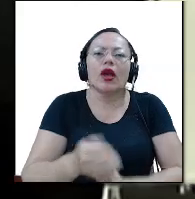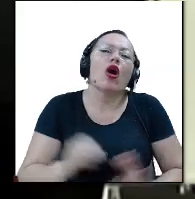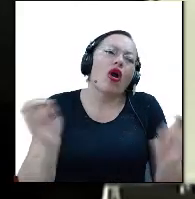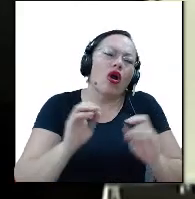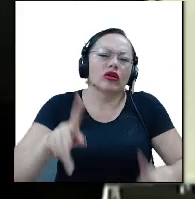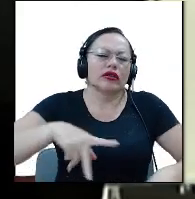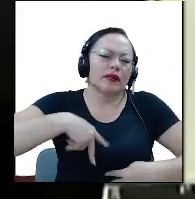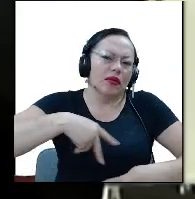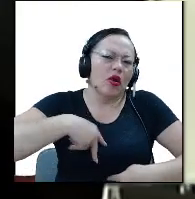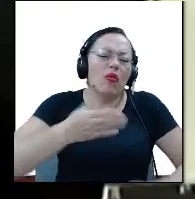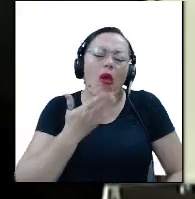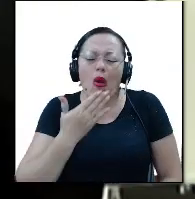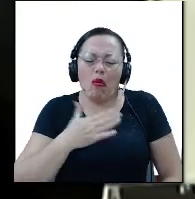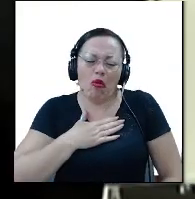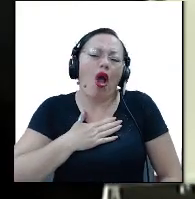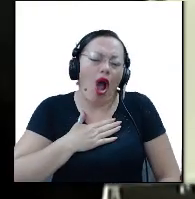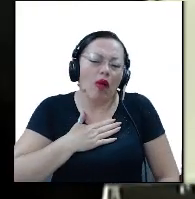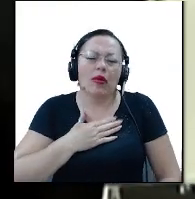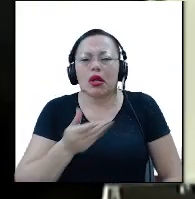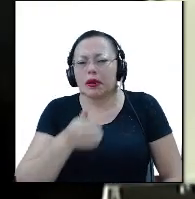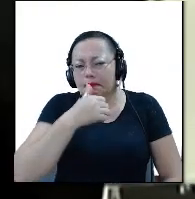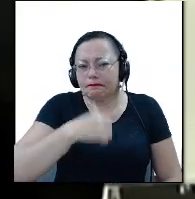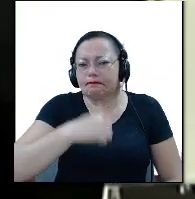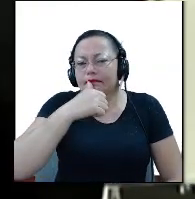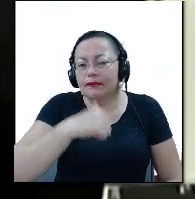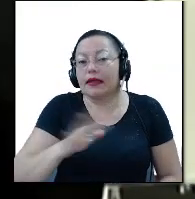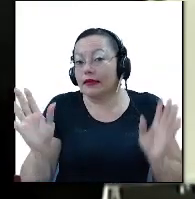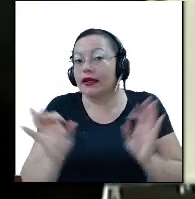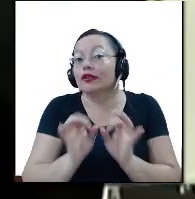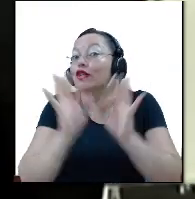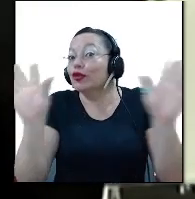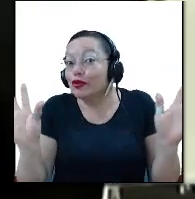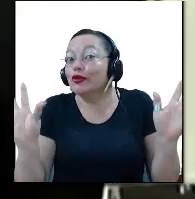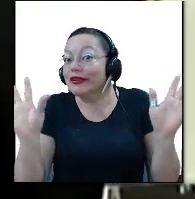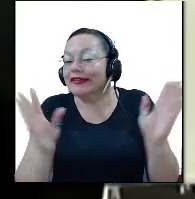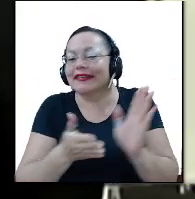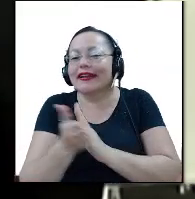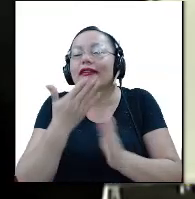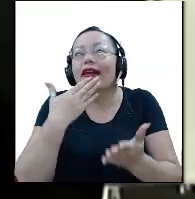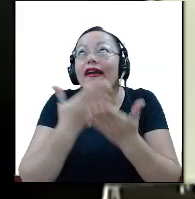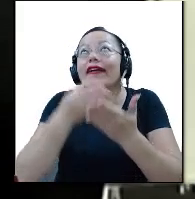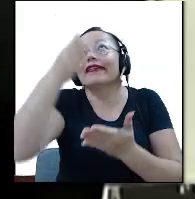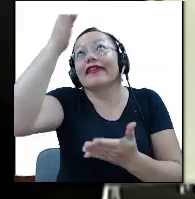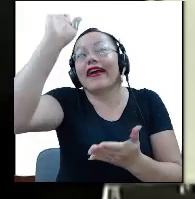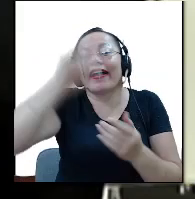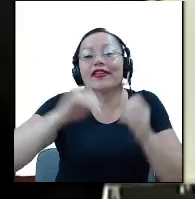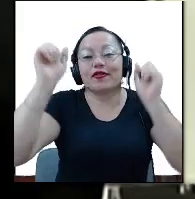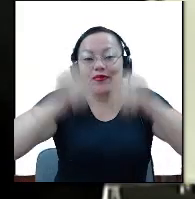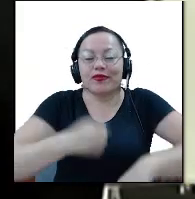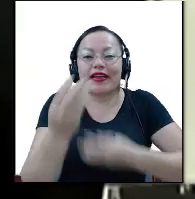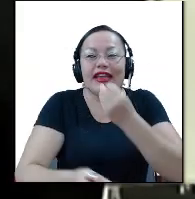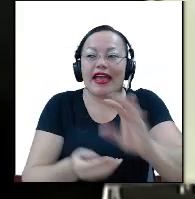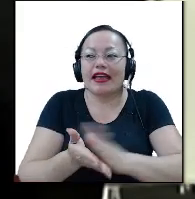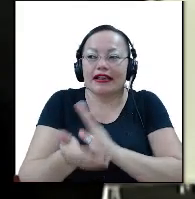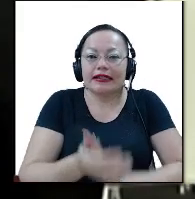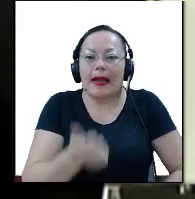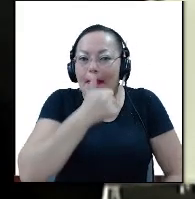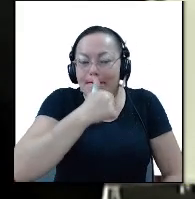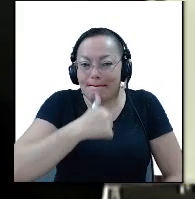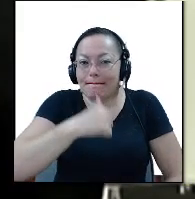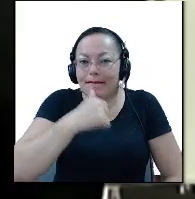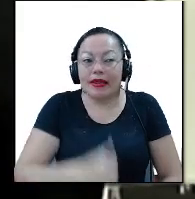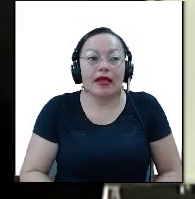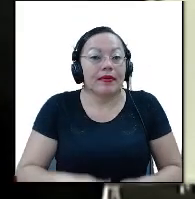puede aguantar, hombre, beneficioso y dele gracias a Dios de que puede hacerlo y que va a poder aguantar. Si